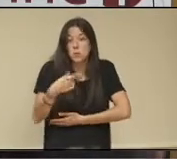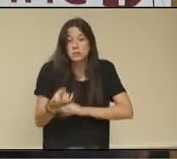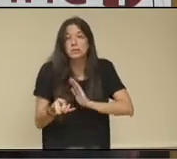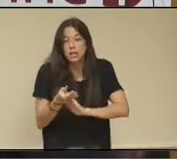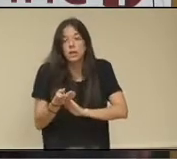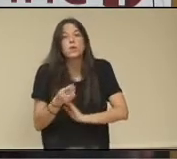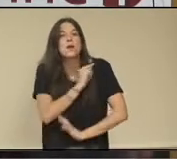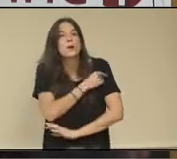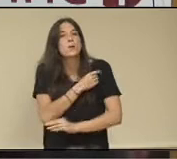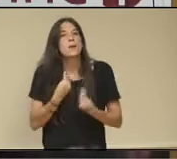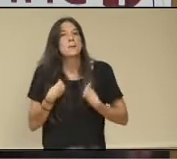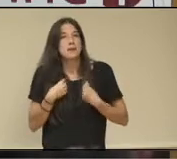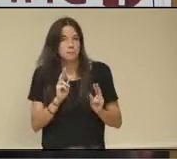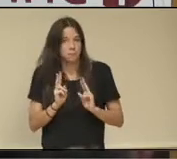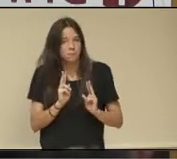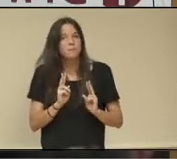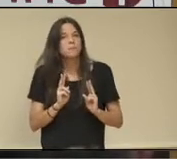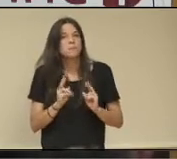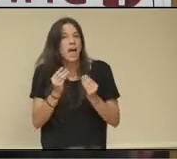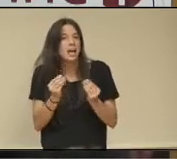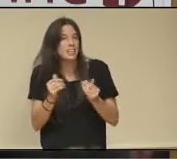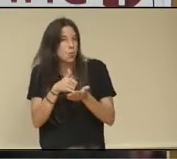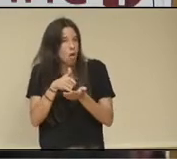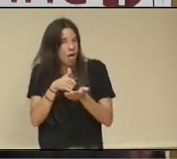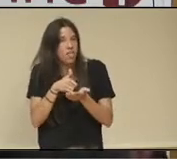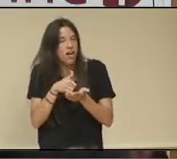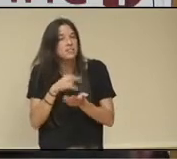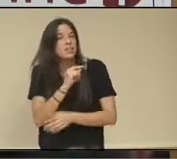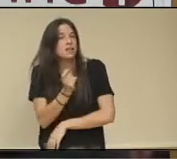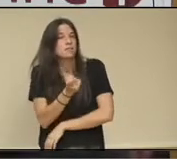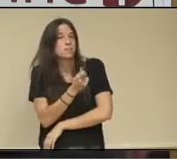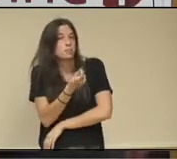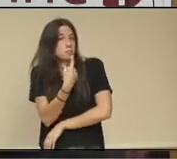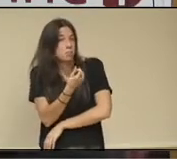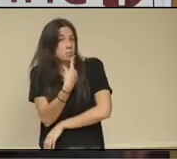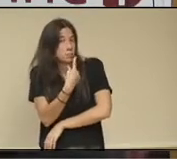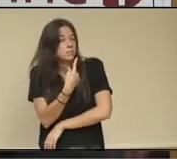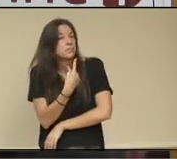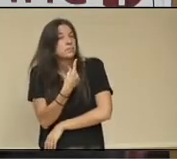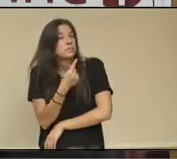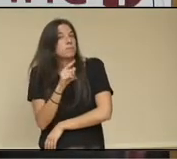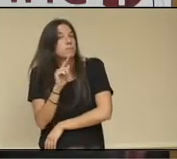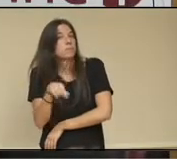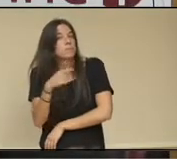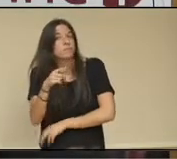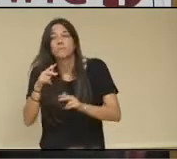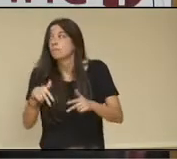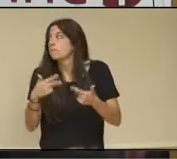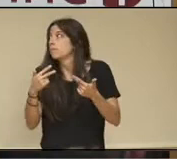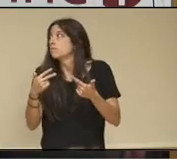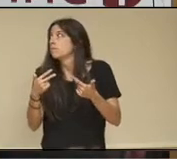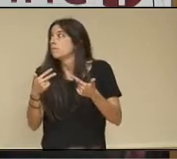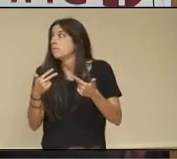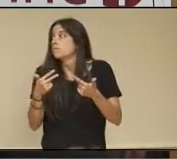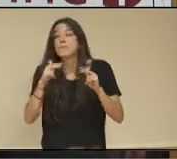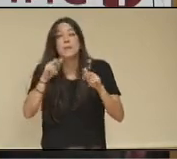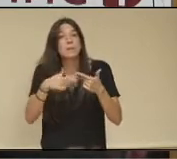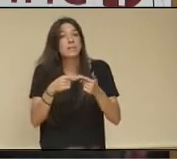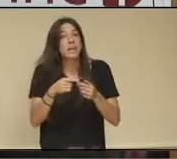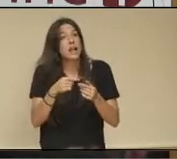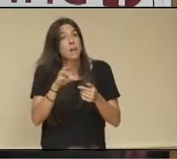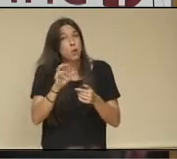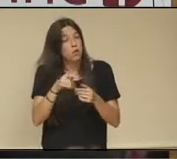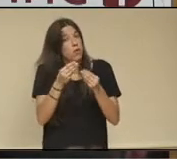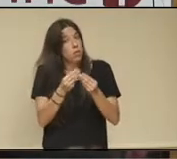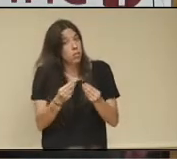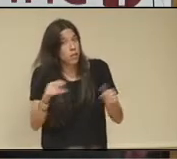viva, atenuada, que se administraba por vía oral y hizo posible que se erradicase la enfermedad.